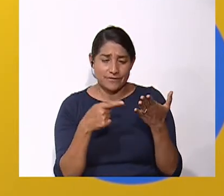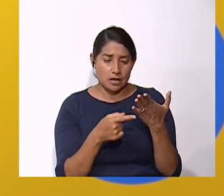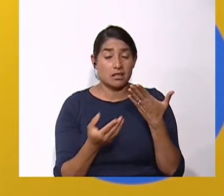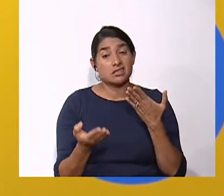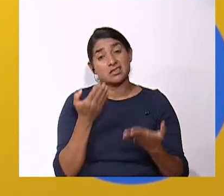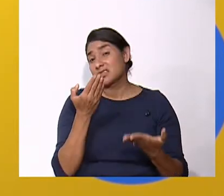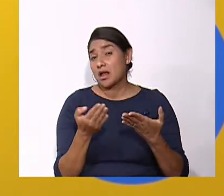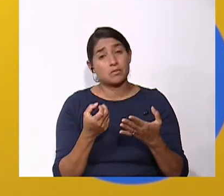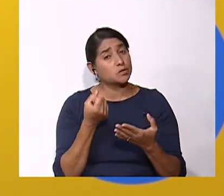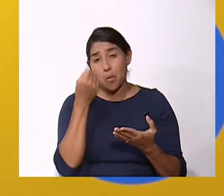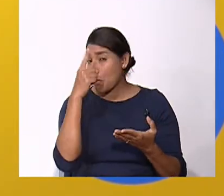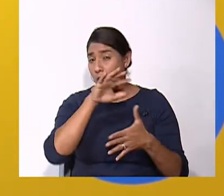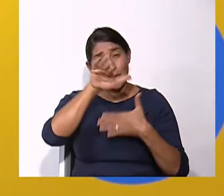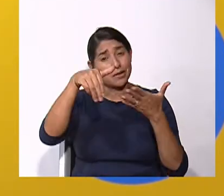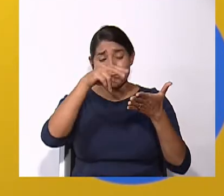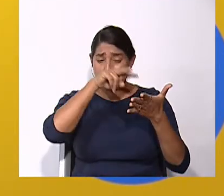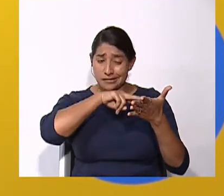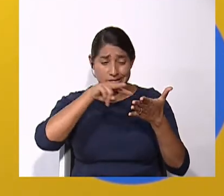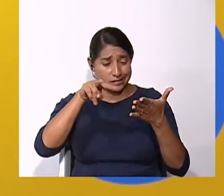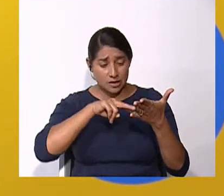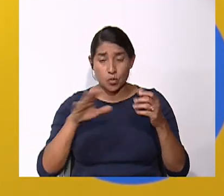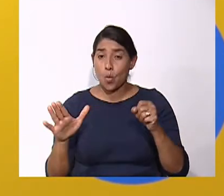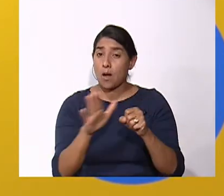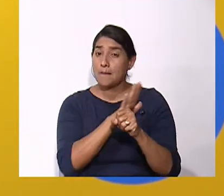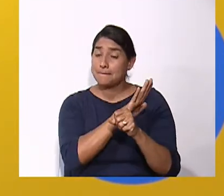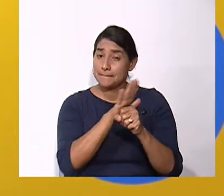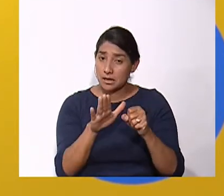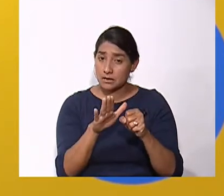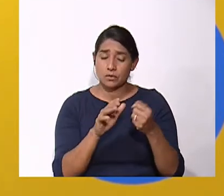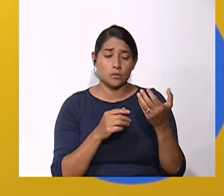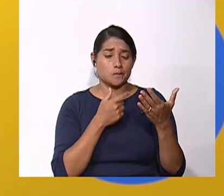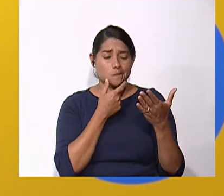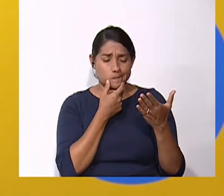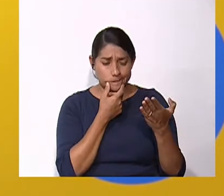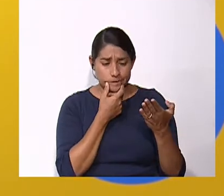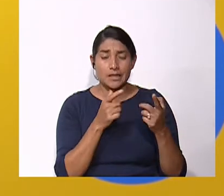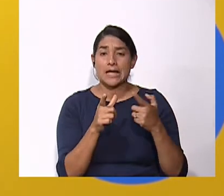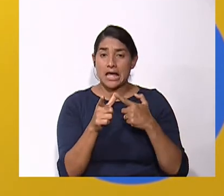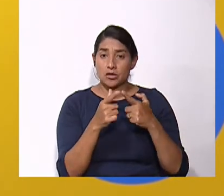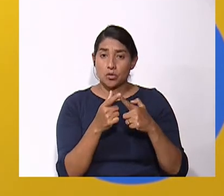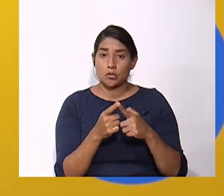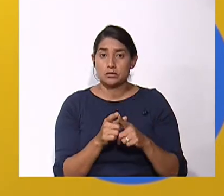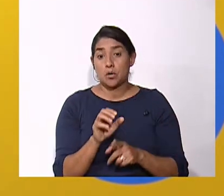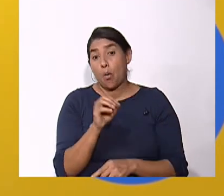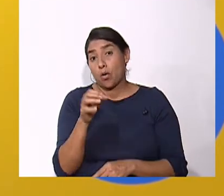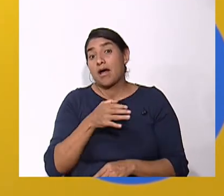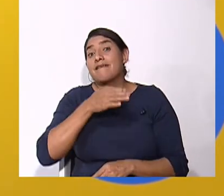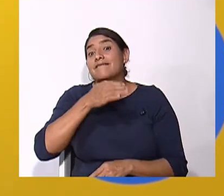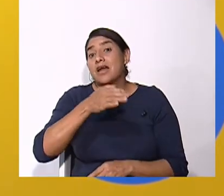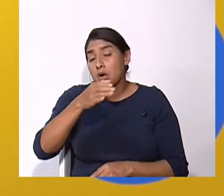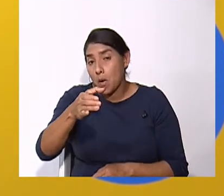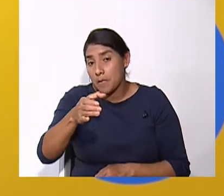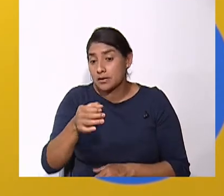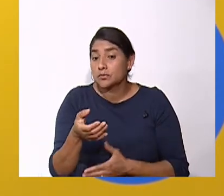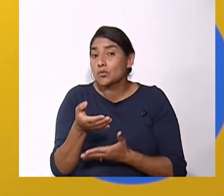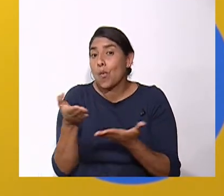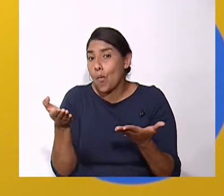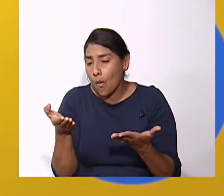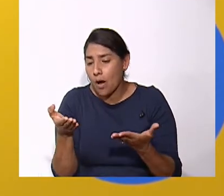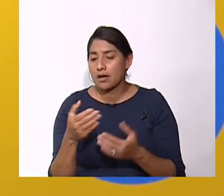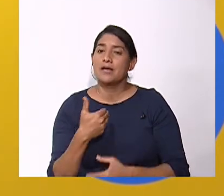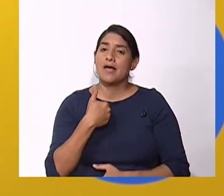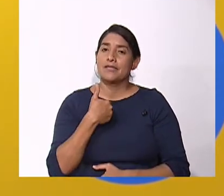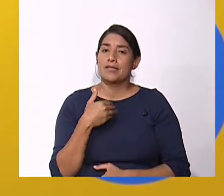quizás no voy a comprender completo el texto. Entonces, otra recomendación que les estoy dando es